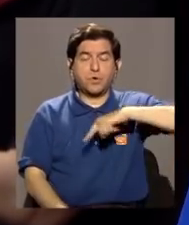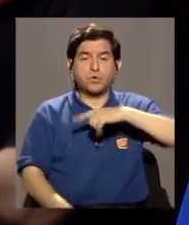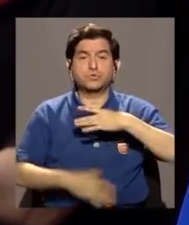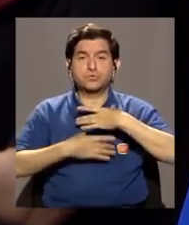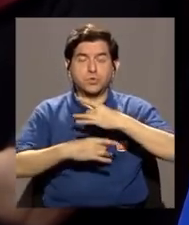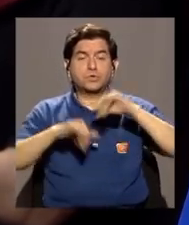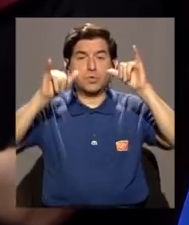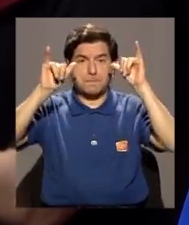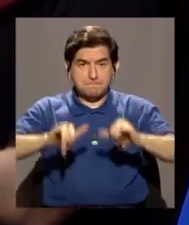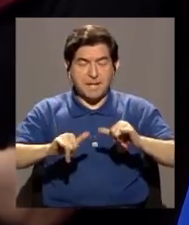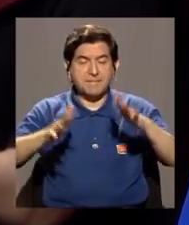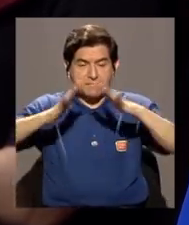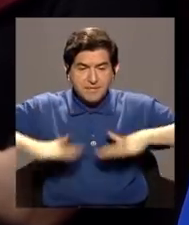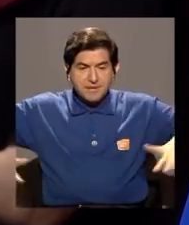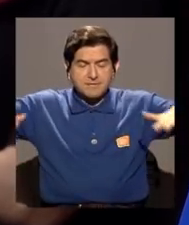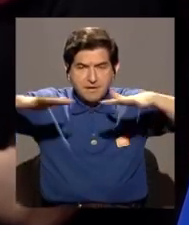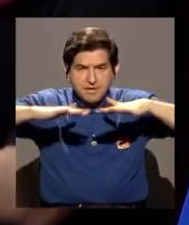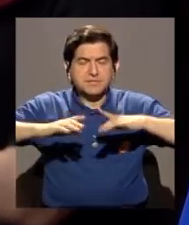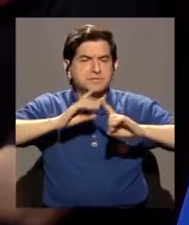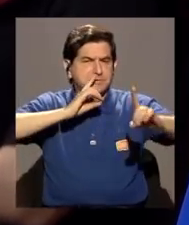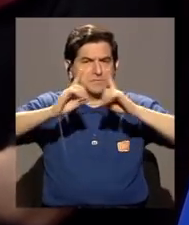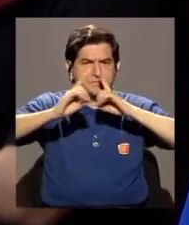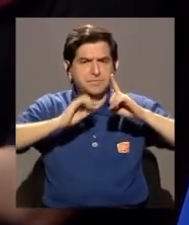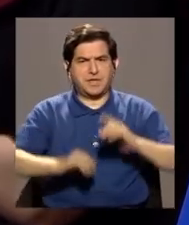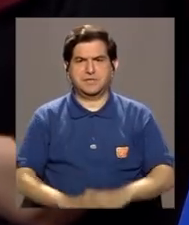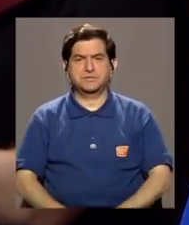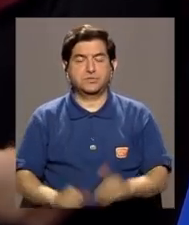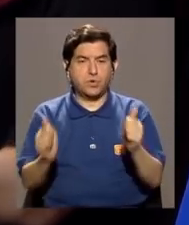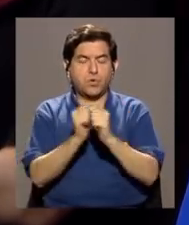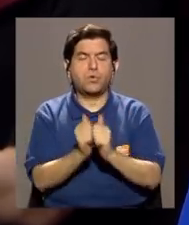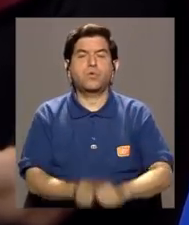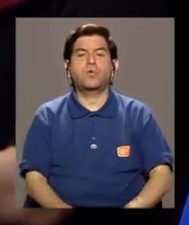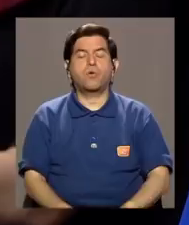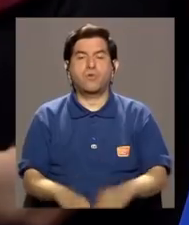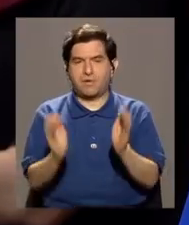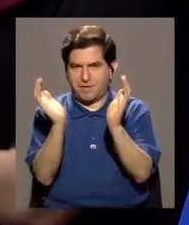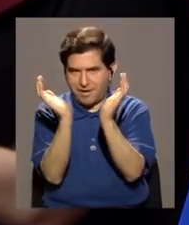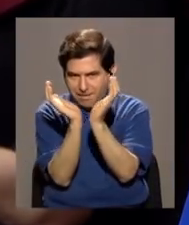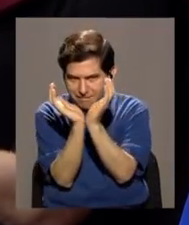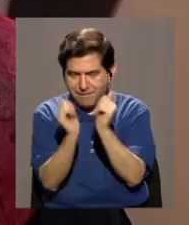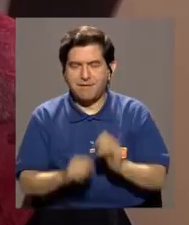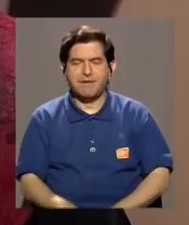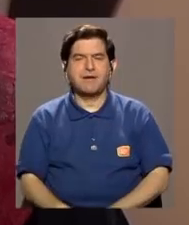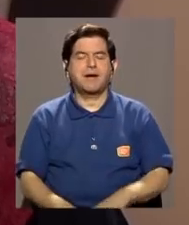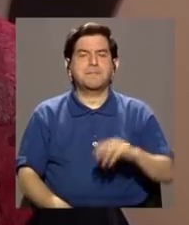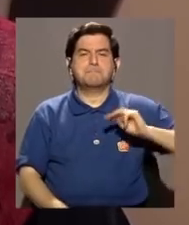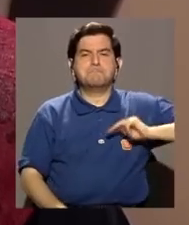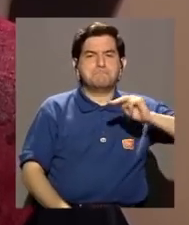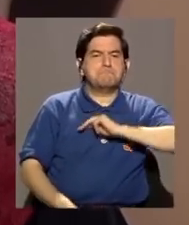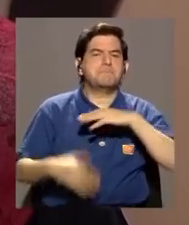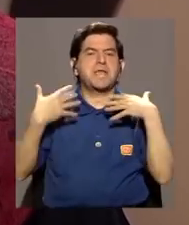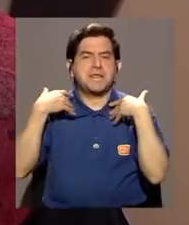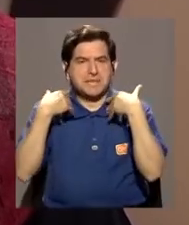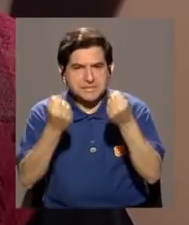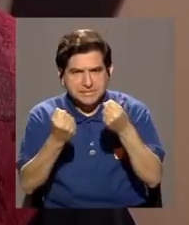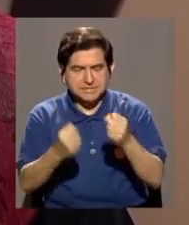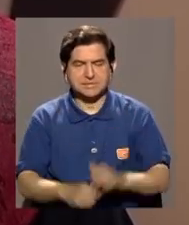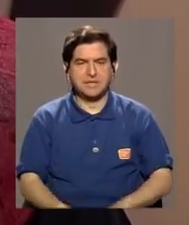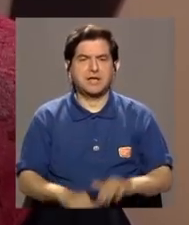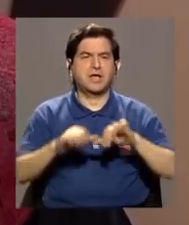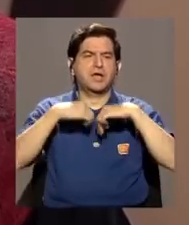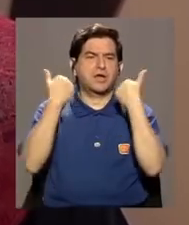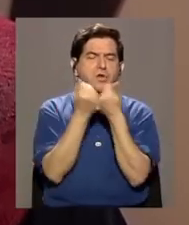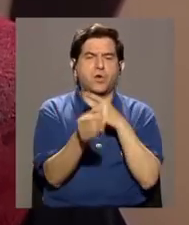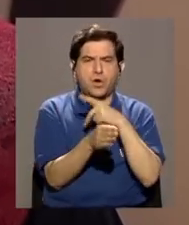nuestro interés entonces es mantener un espacio de diálogo constructivo con la caja costarricense del seguro social con el ministerio de salud con